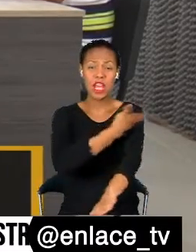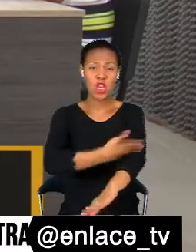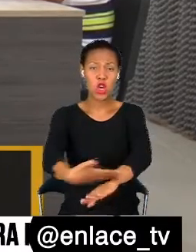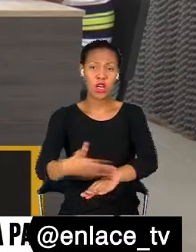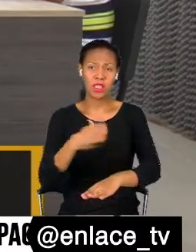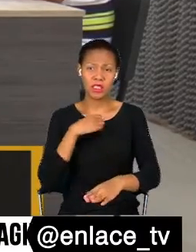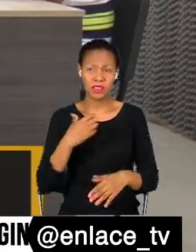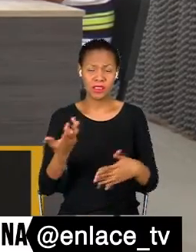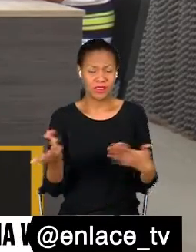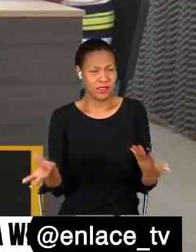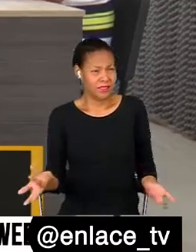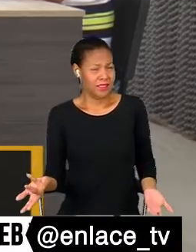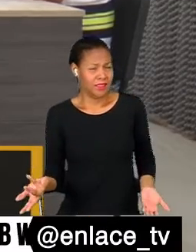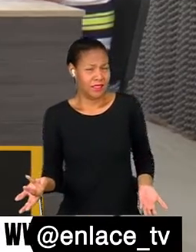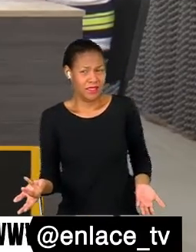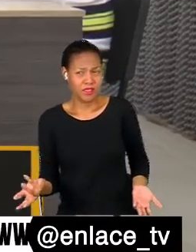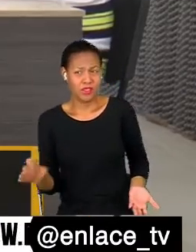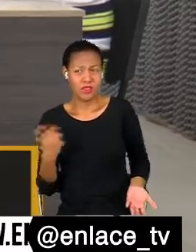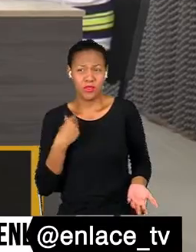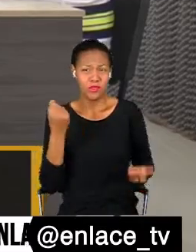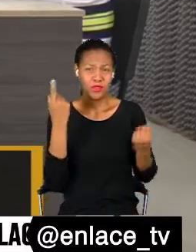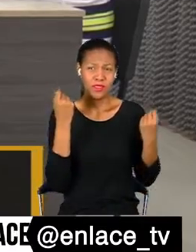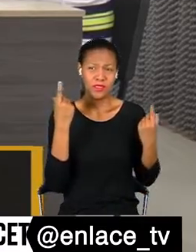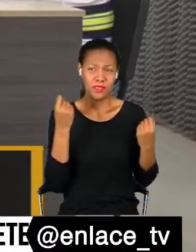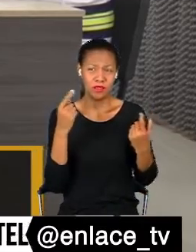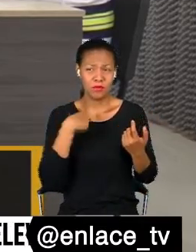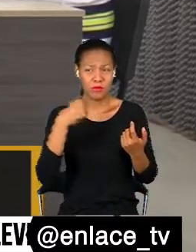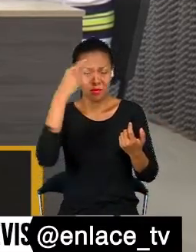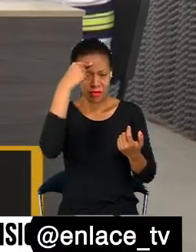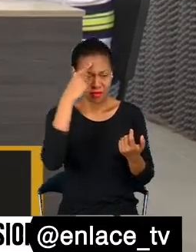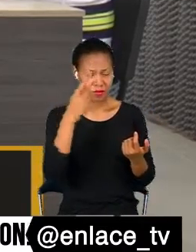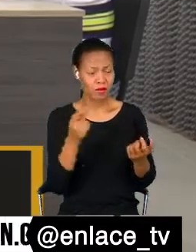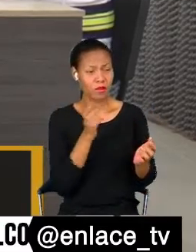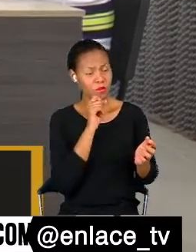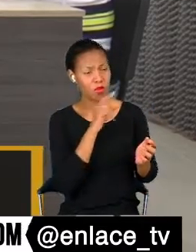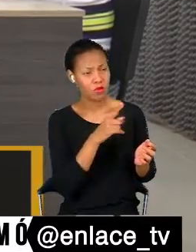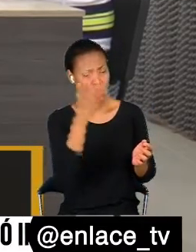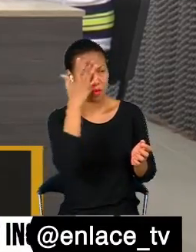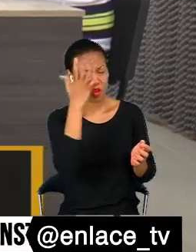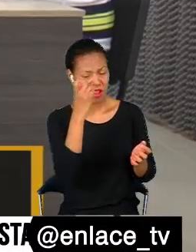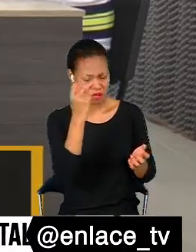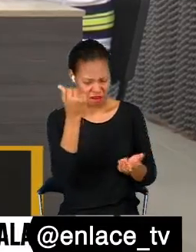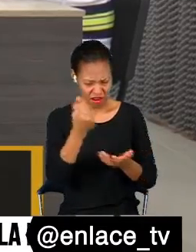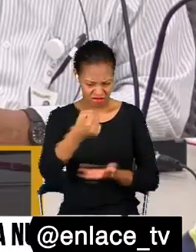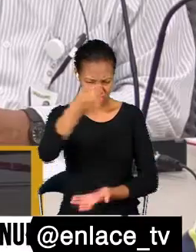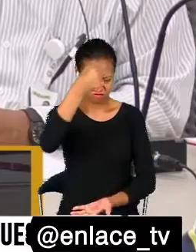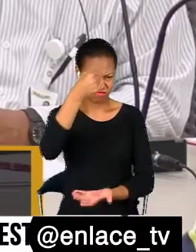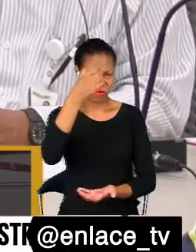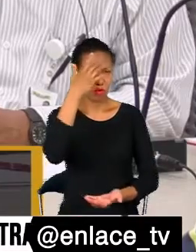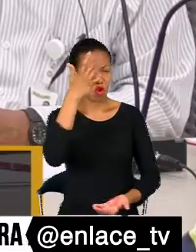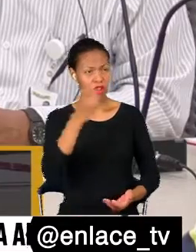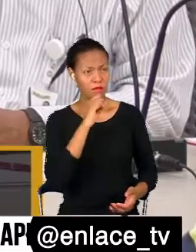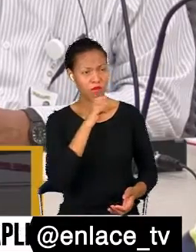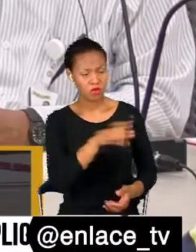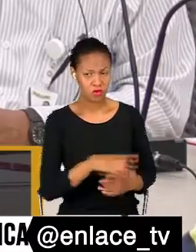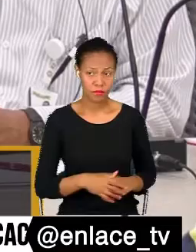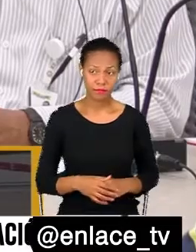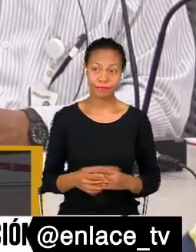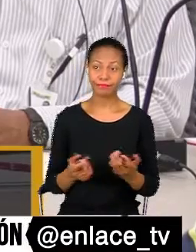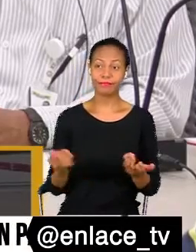decimos de que la lucha debe de ser colectiva. ¿Y la demanda por qué es? ¿Por qué es la demanda? ¿A qué obedece? Ellos la demanda la hacen